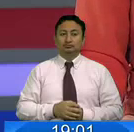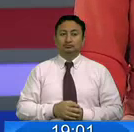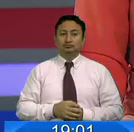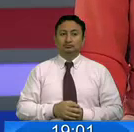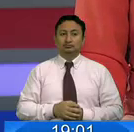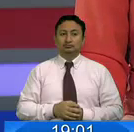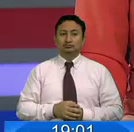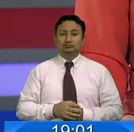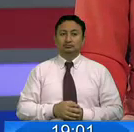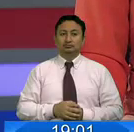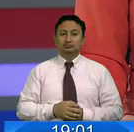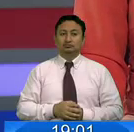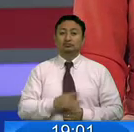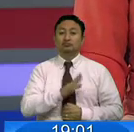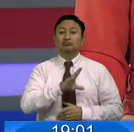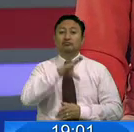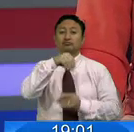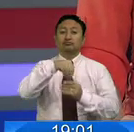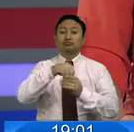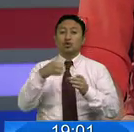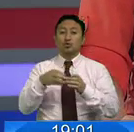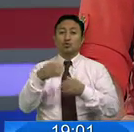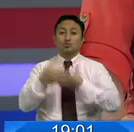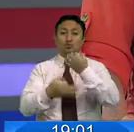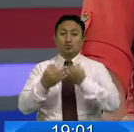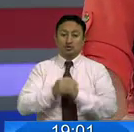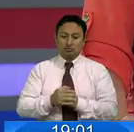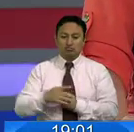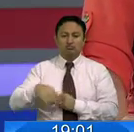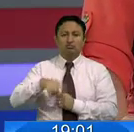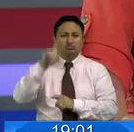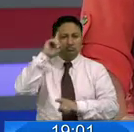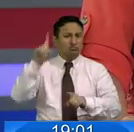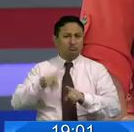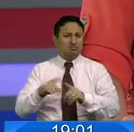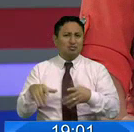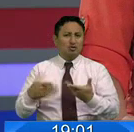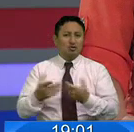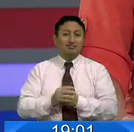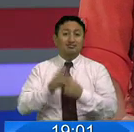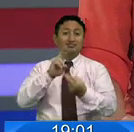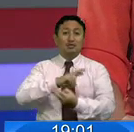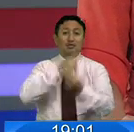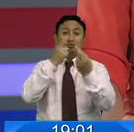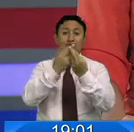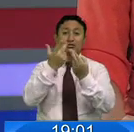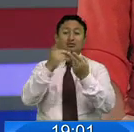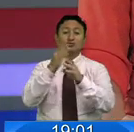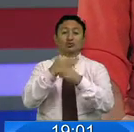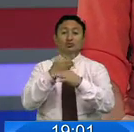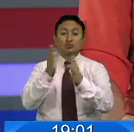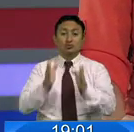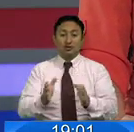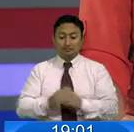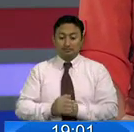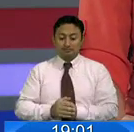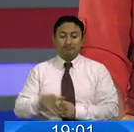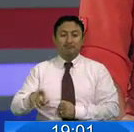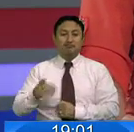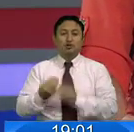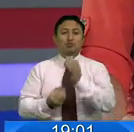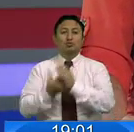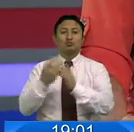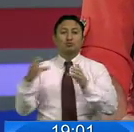Existen discrepancias al interior de la Comisión de Justicia en torno a la reforma a la Ley de Función Legislativa. Hay críticas a la creación